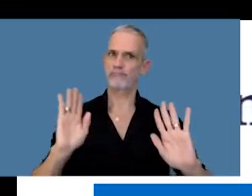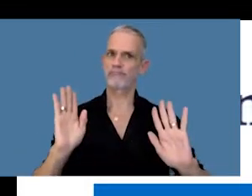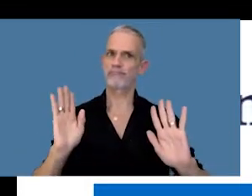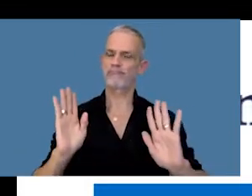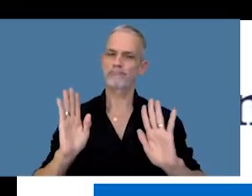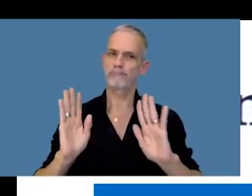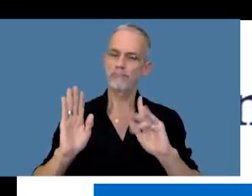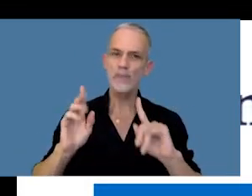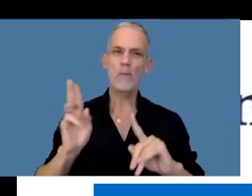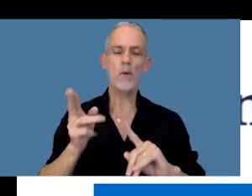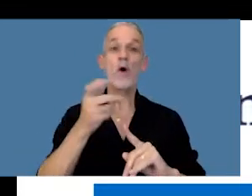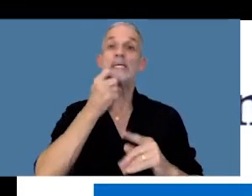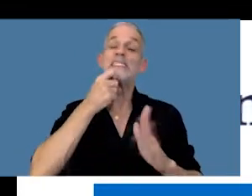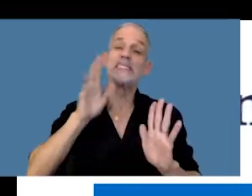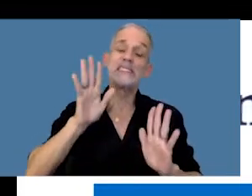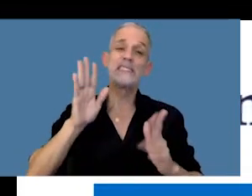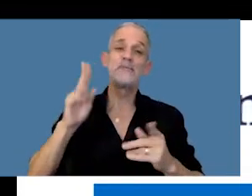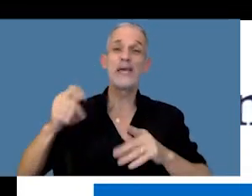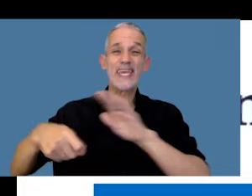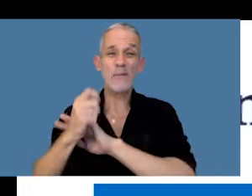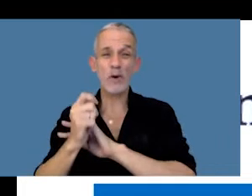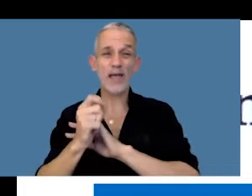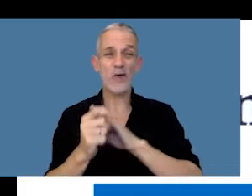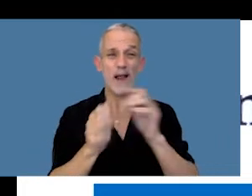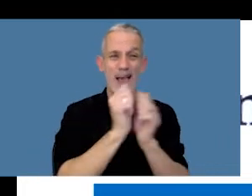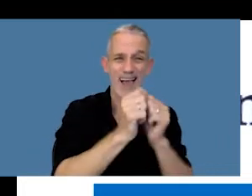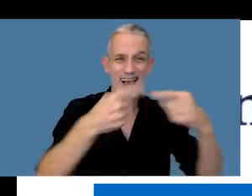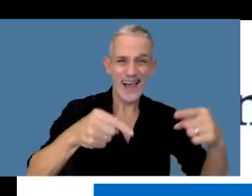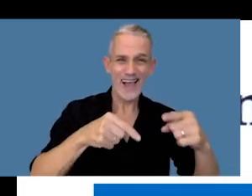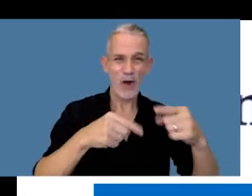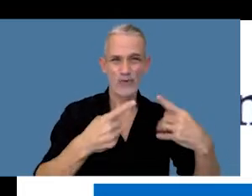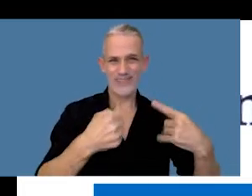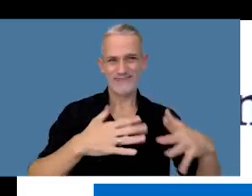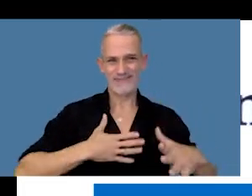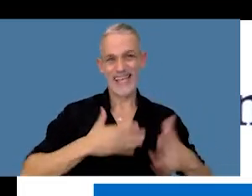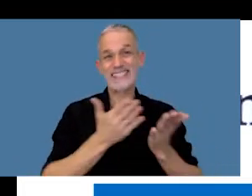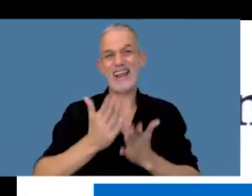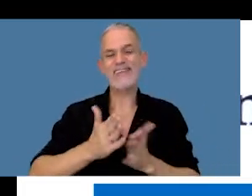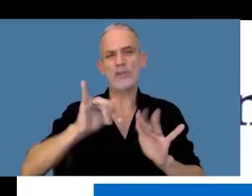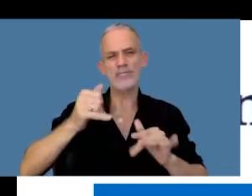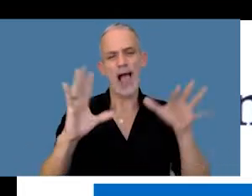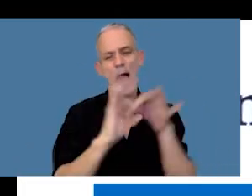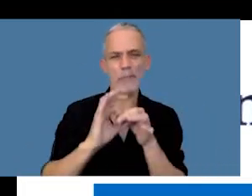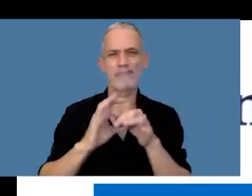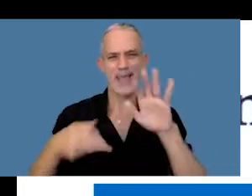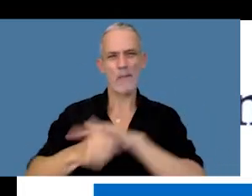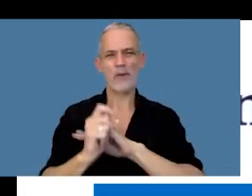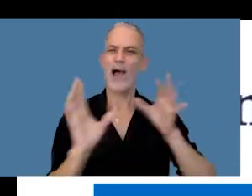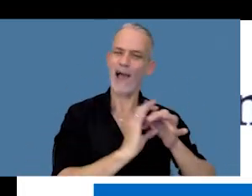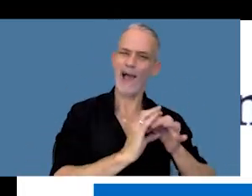salvo que sirvan para la elaboración de cosas muebles o prestaciones de servicio, es decir, que se trate de